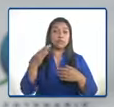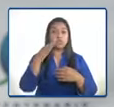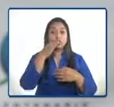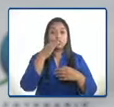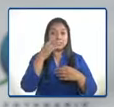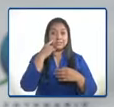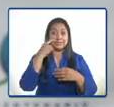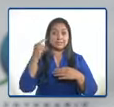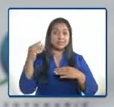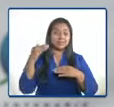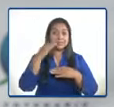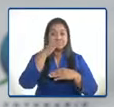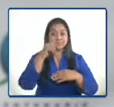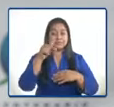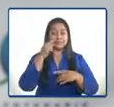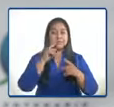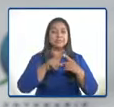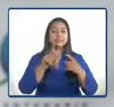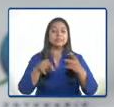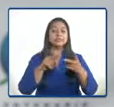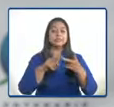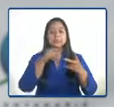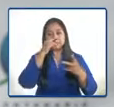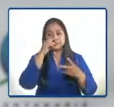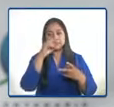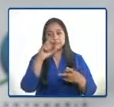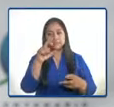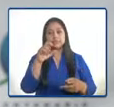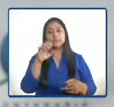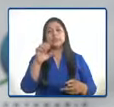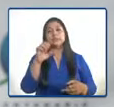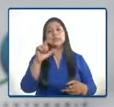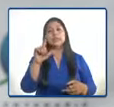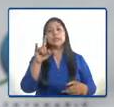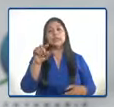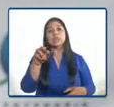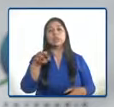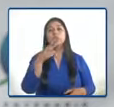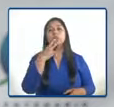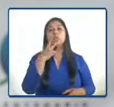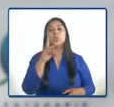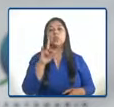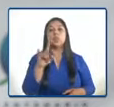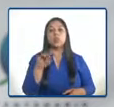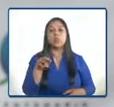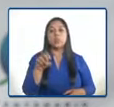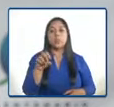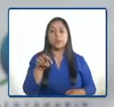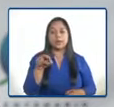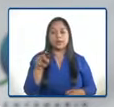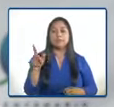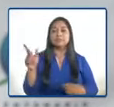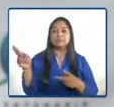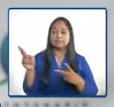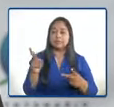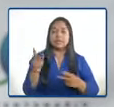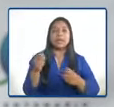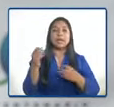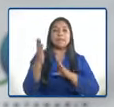de los vuelos aéreos, y tenemos Tecún Humán, donde recibimos a los retornados guatemaltecos que vienen por bus. Hemos